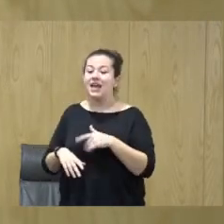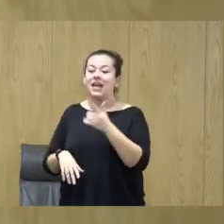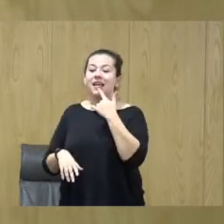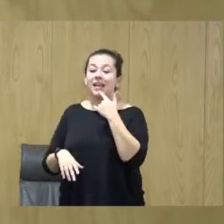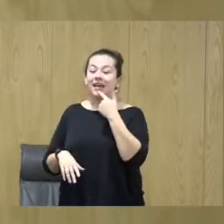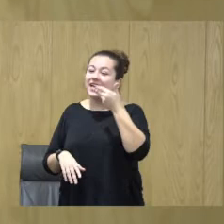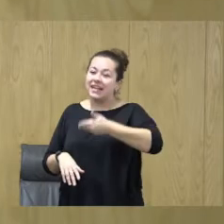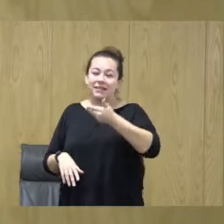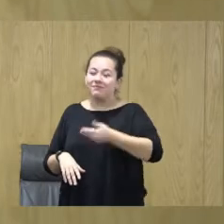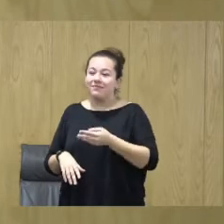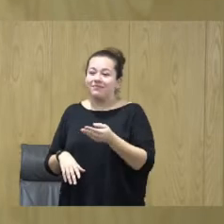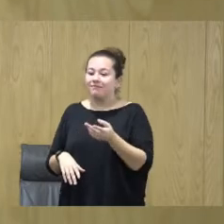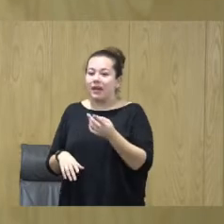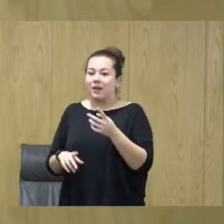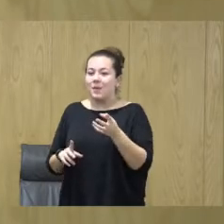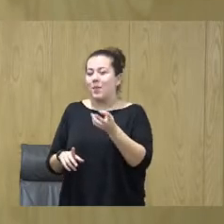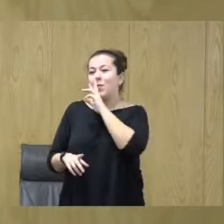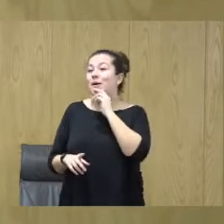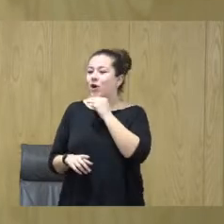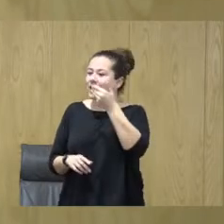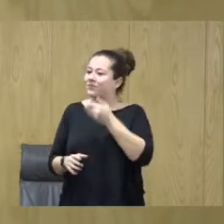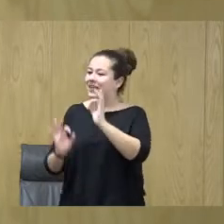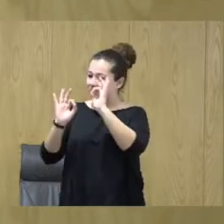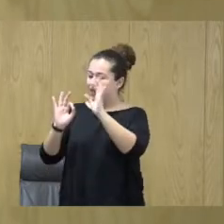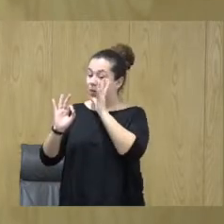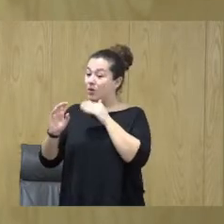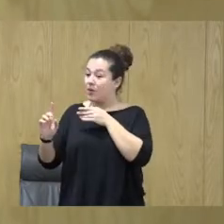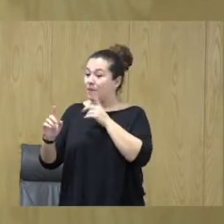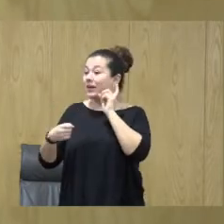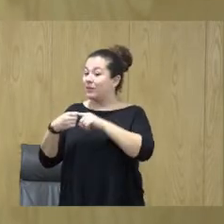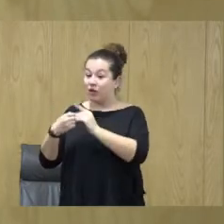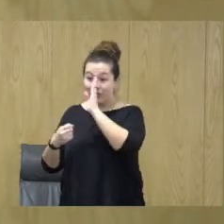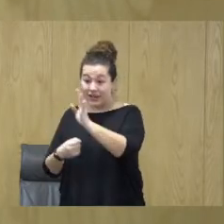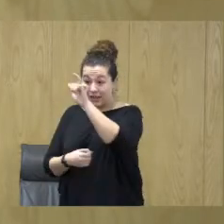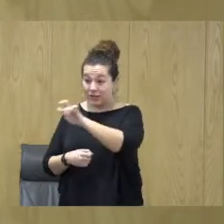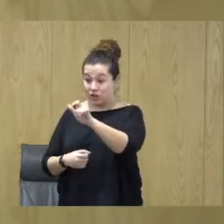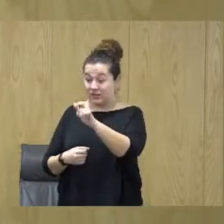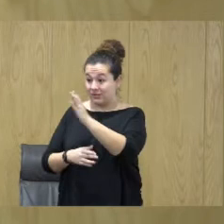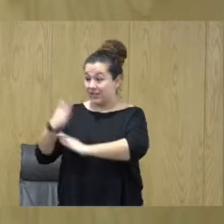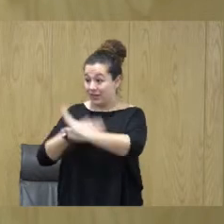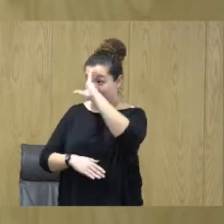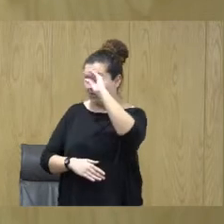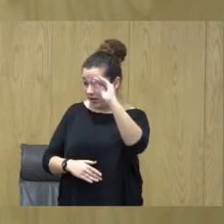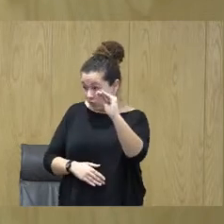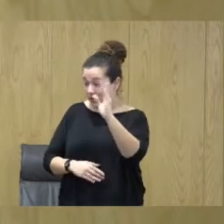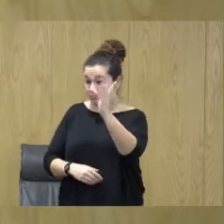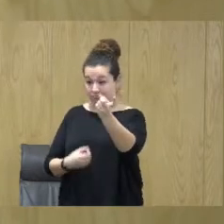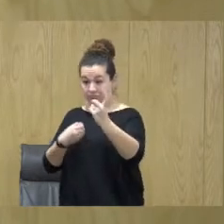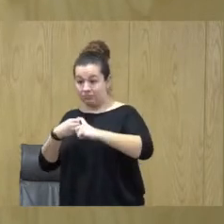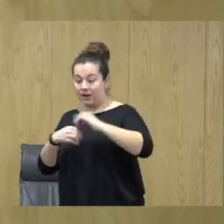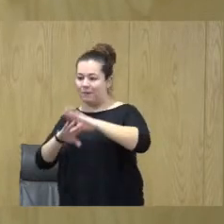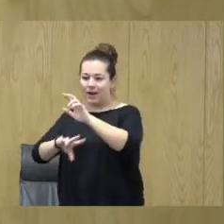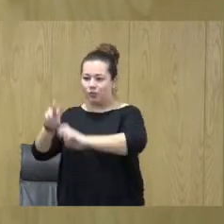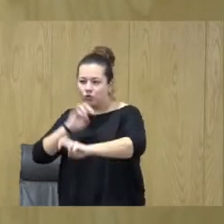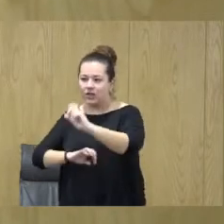especial valor en que la participación directa de las personas con discapacidad intelectual en la búsqueda de